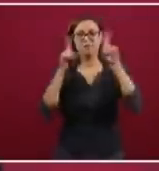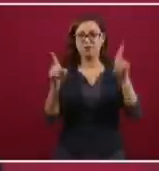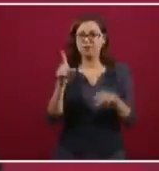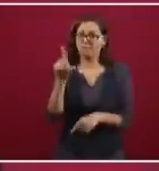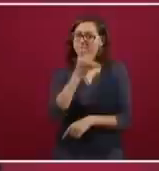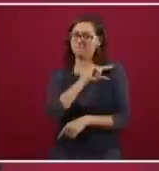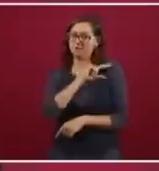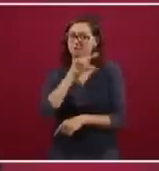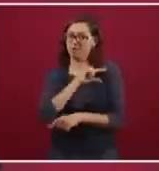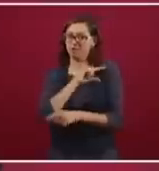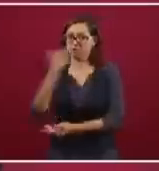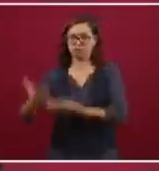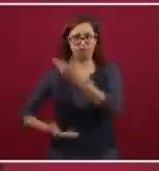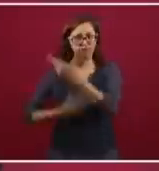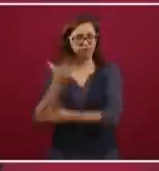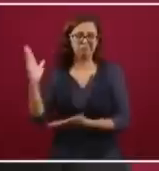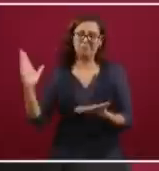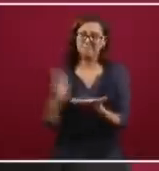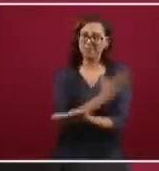privado.